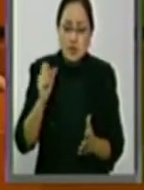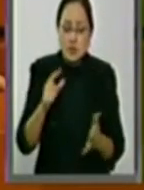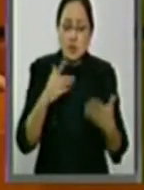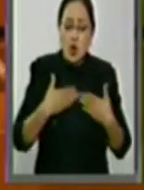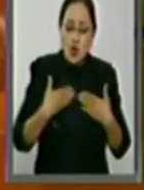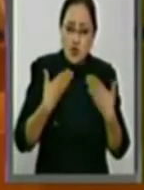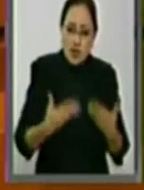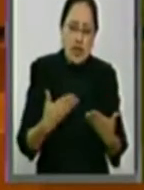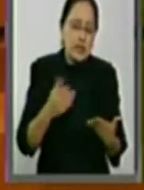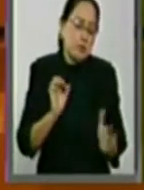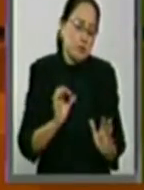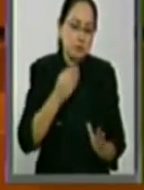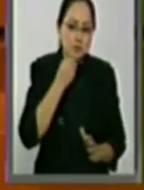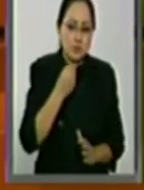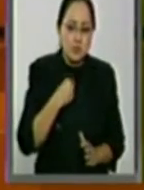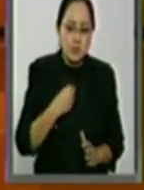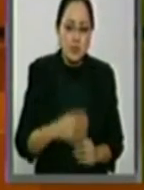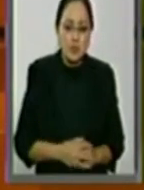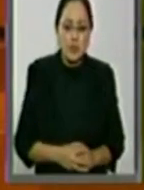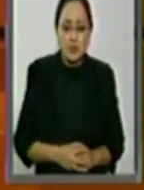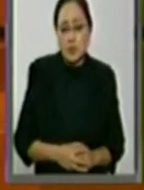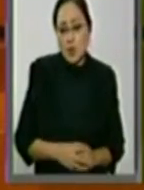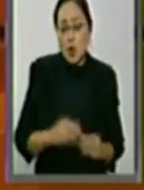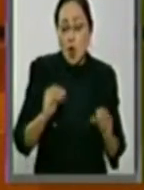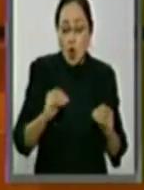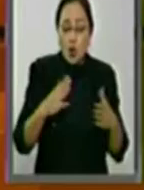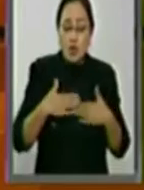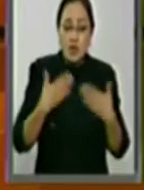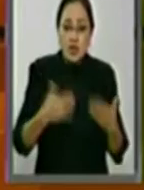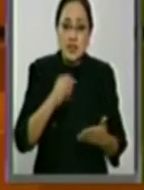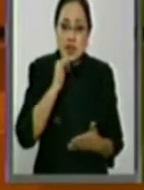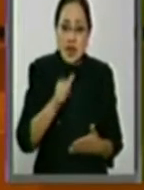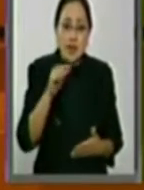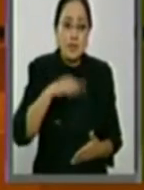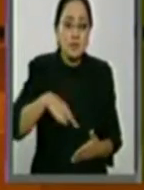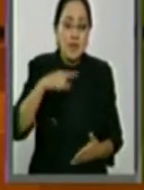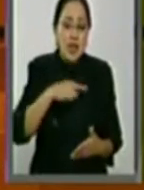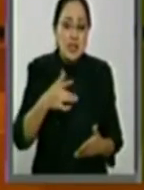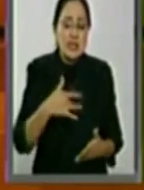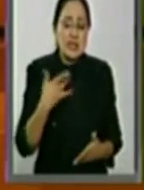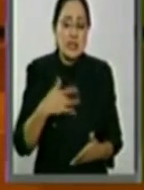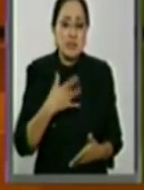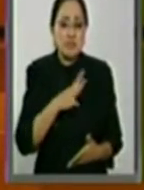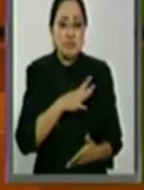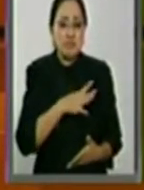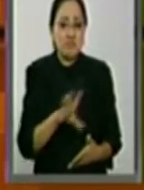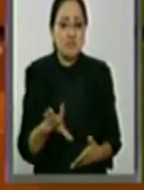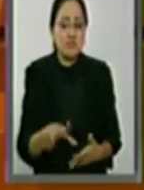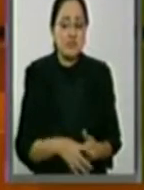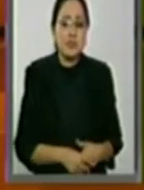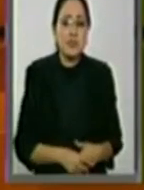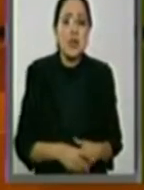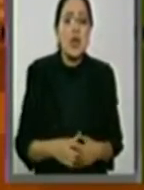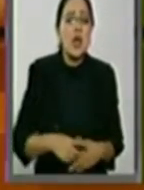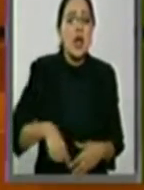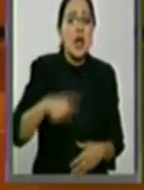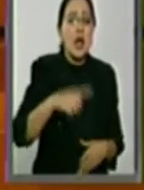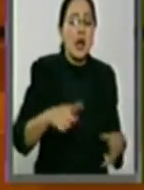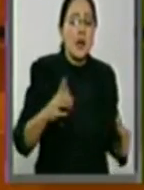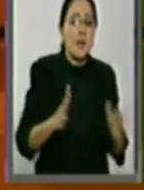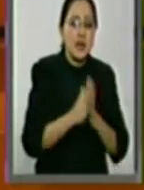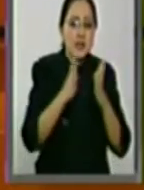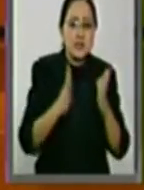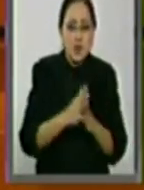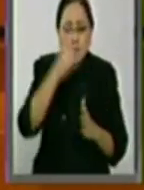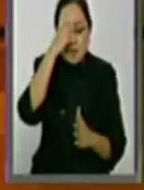confianza o de la desconfianza, pues se genera apatía, y donde la participación para elegir a un